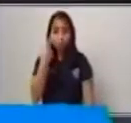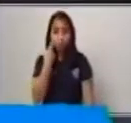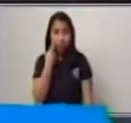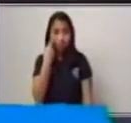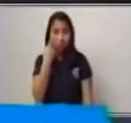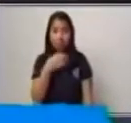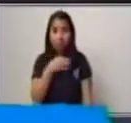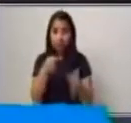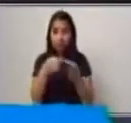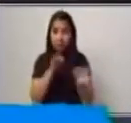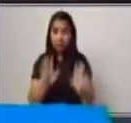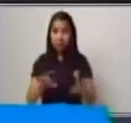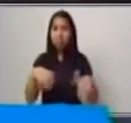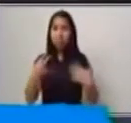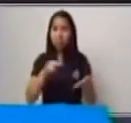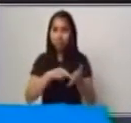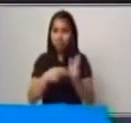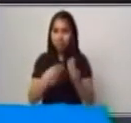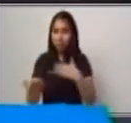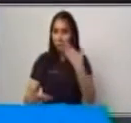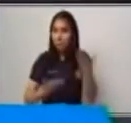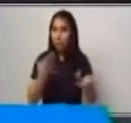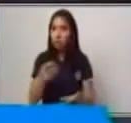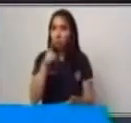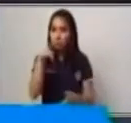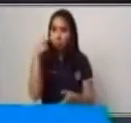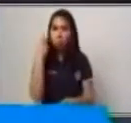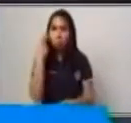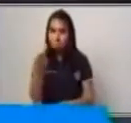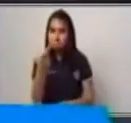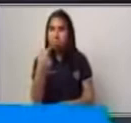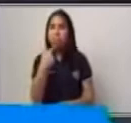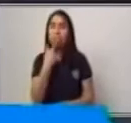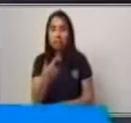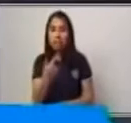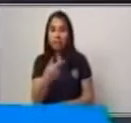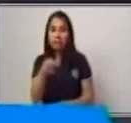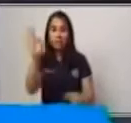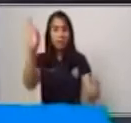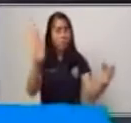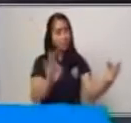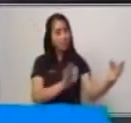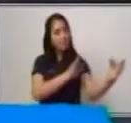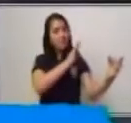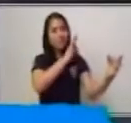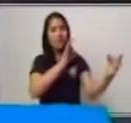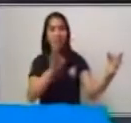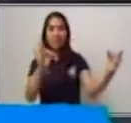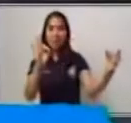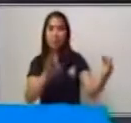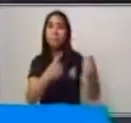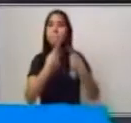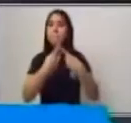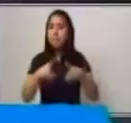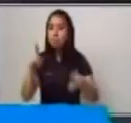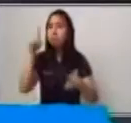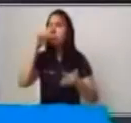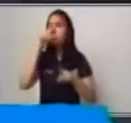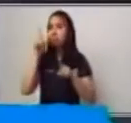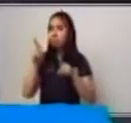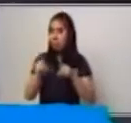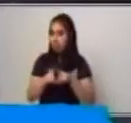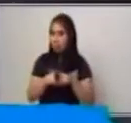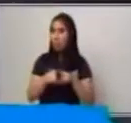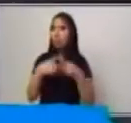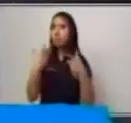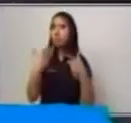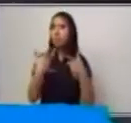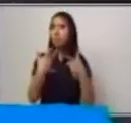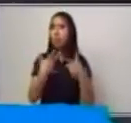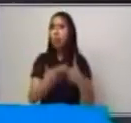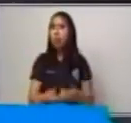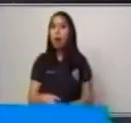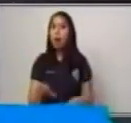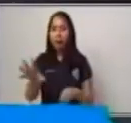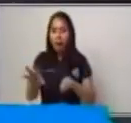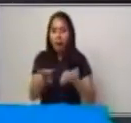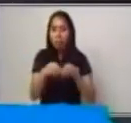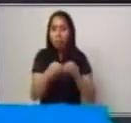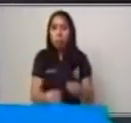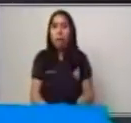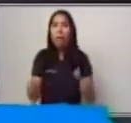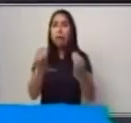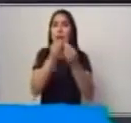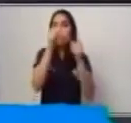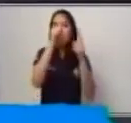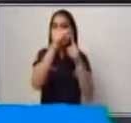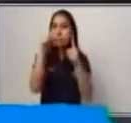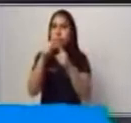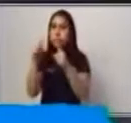violín. Sin embargo, le va añadiendo más palabras para darle o ampliarle el significado. Eso es algo